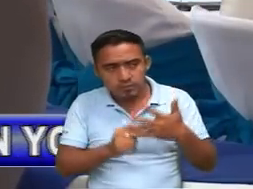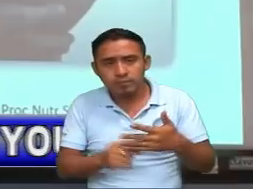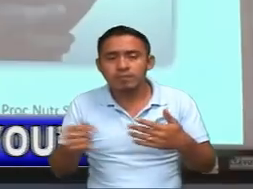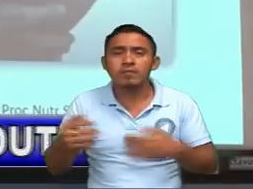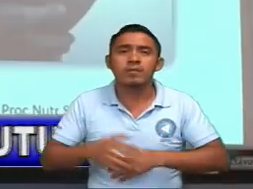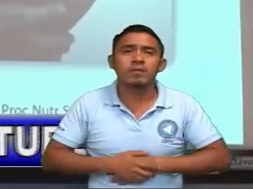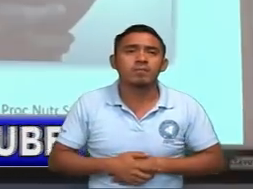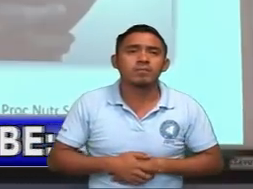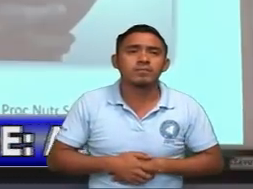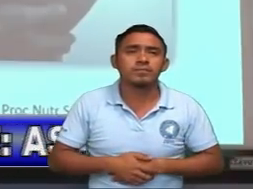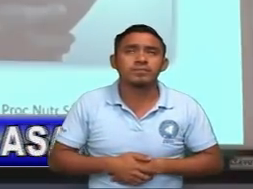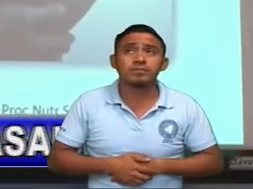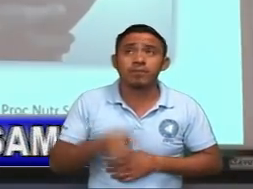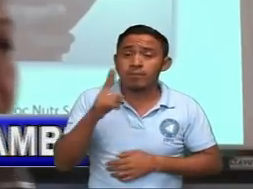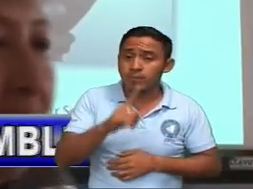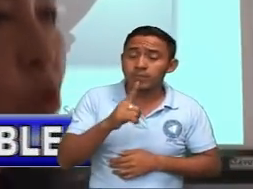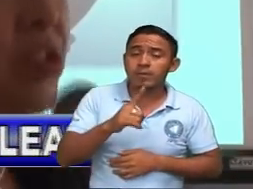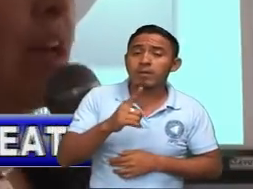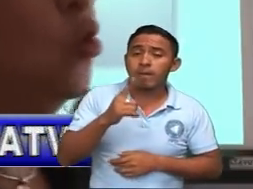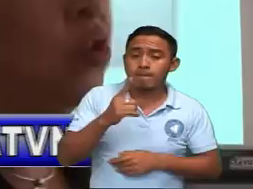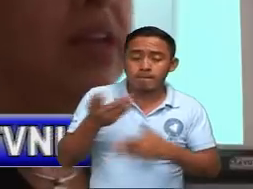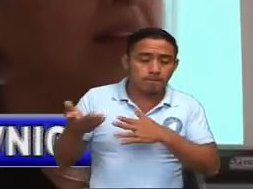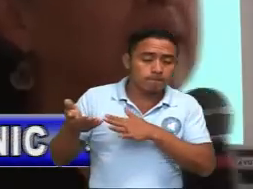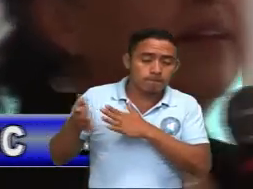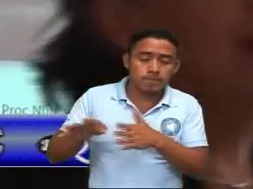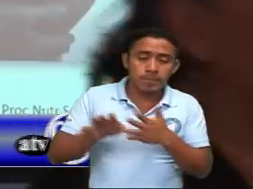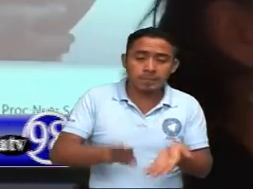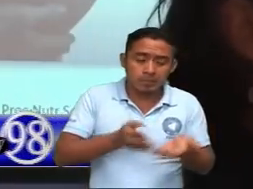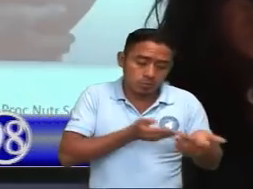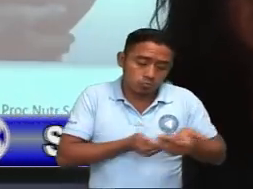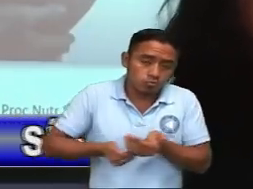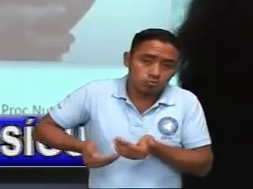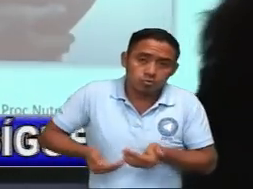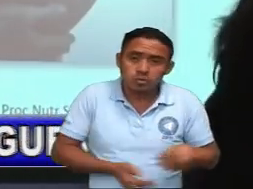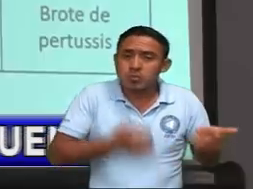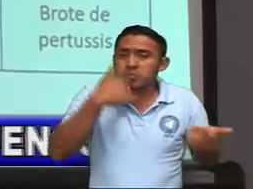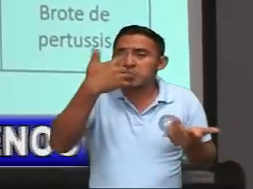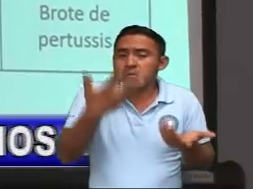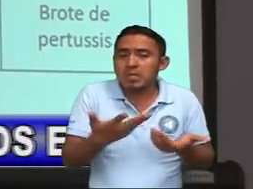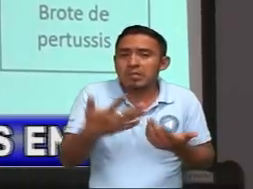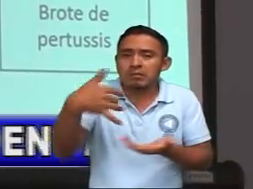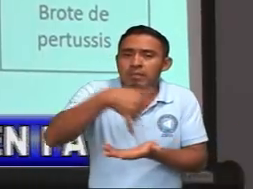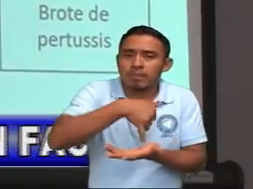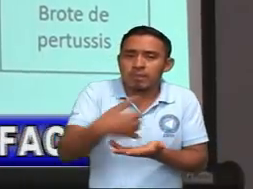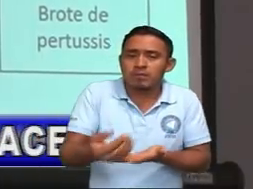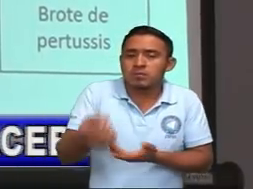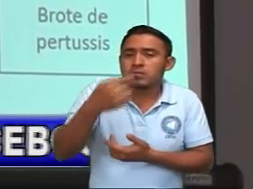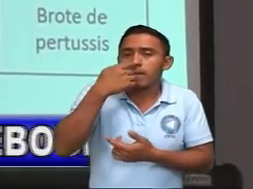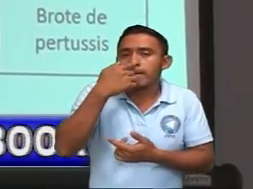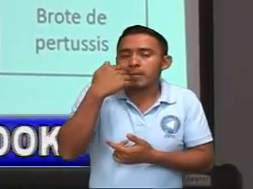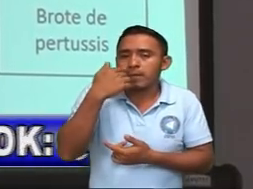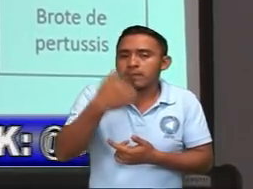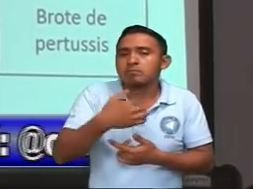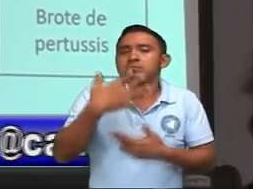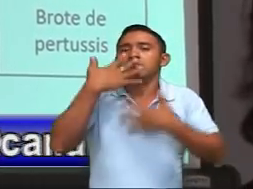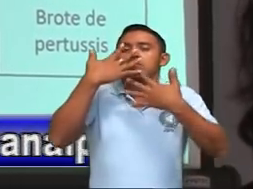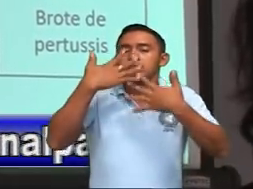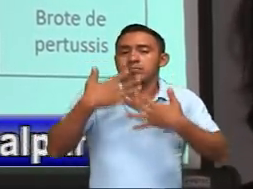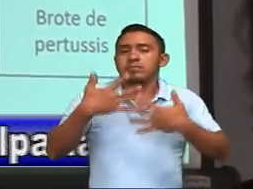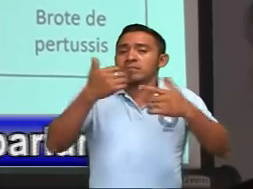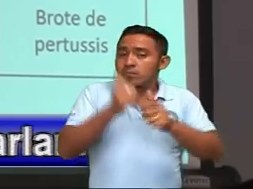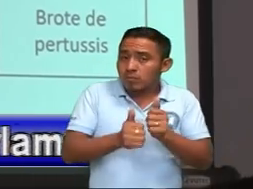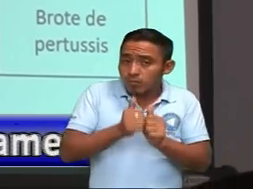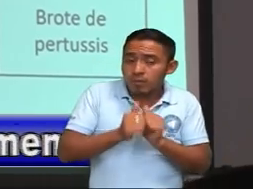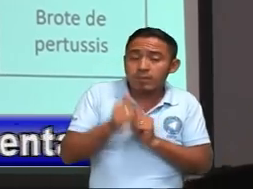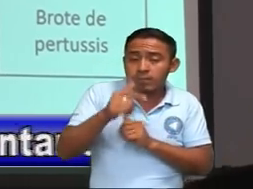general. Una de las primeras causas de muerte en recién nacidos son las deficiencias respiratorias, lo cual puede